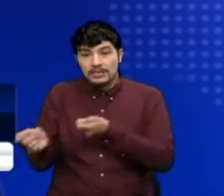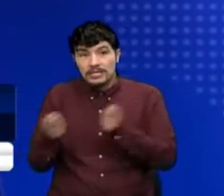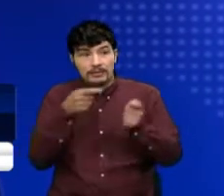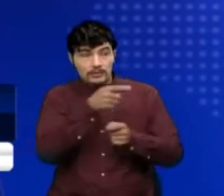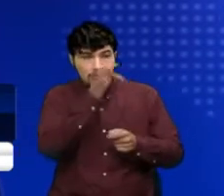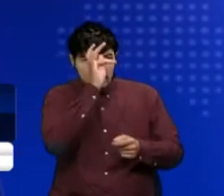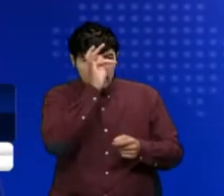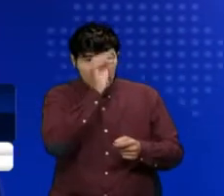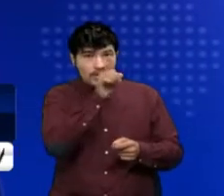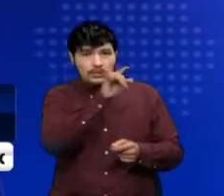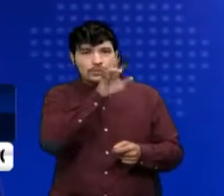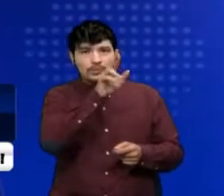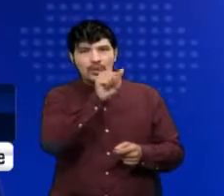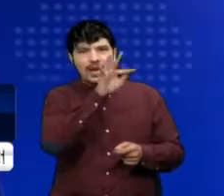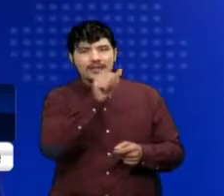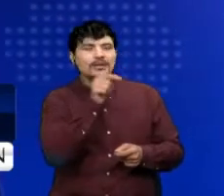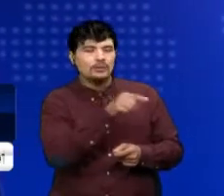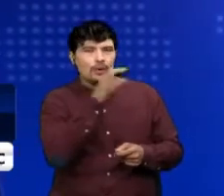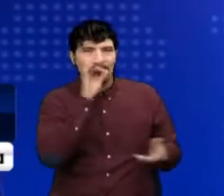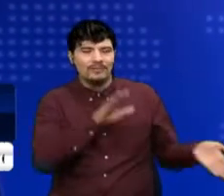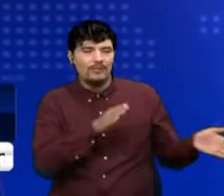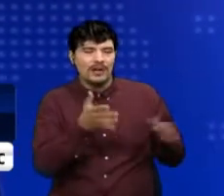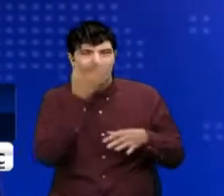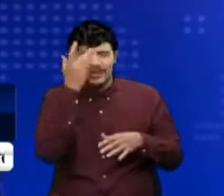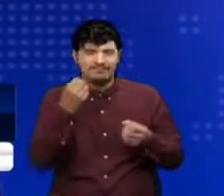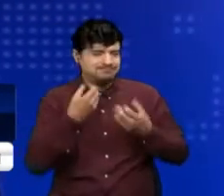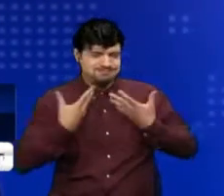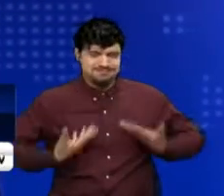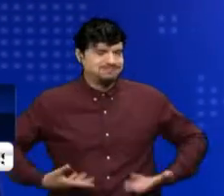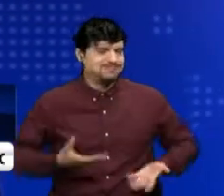de Suratá, muriendo por la gravedad de sus heridas.